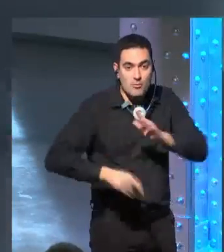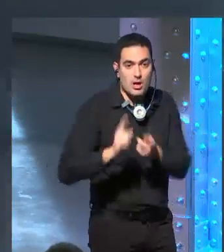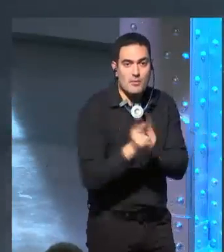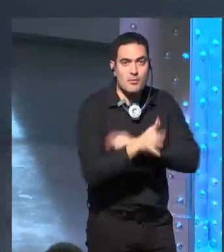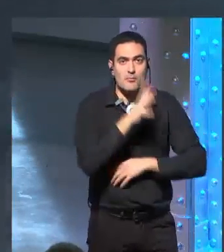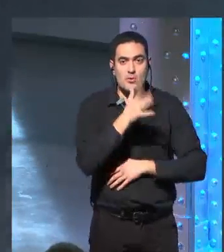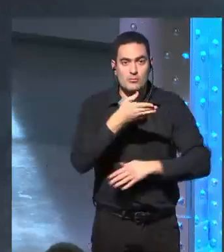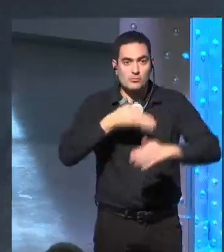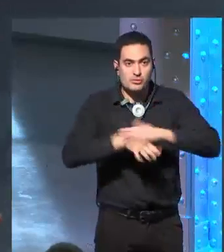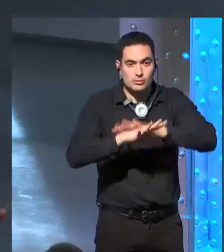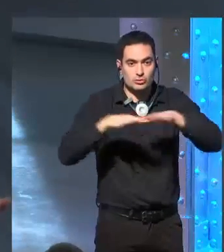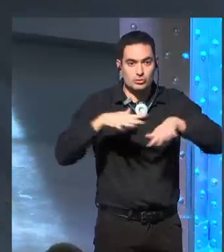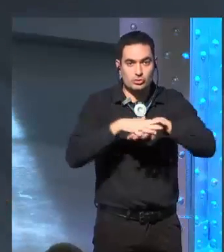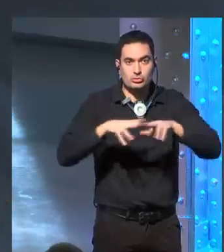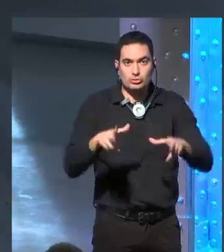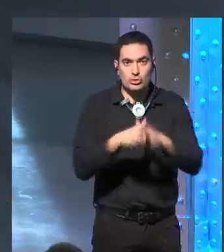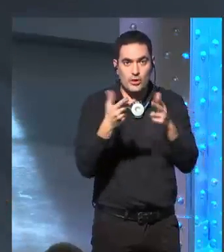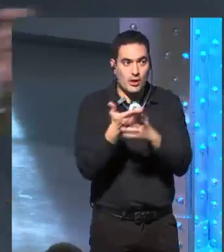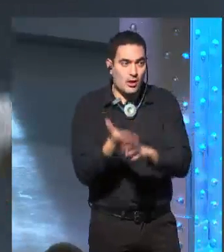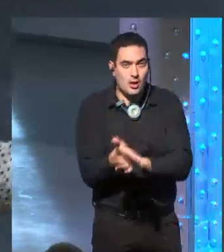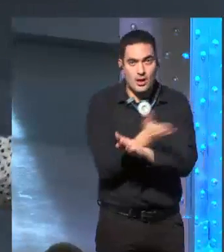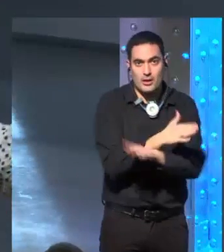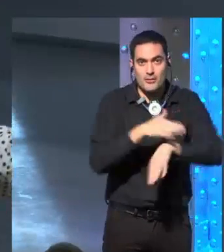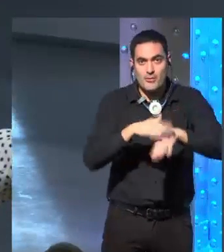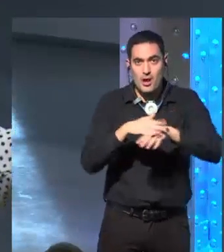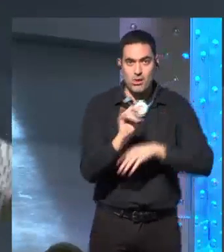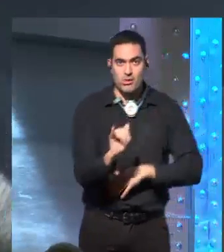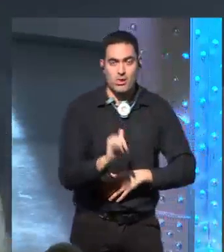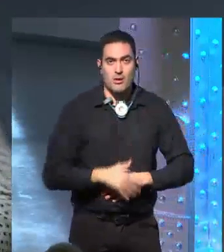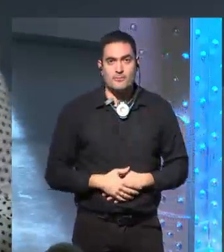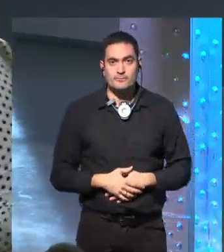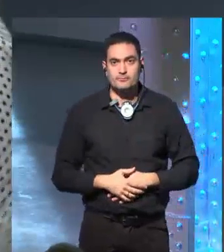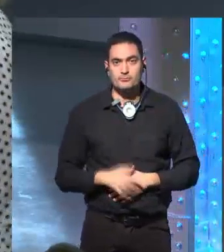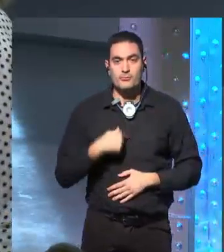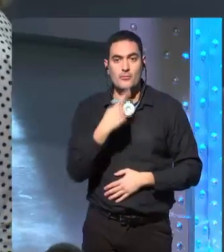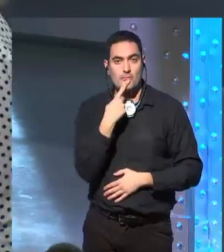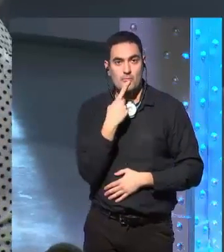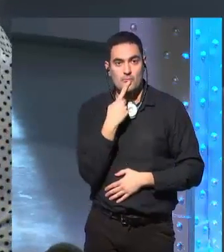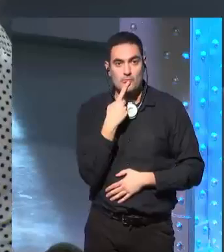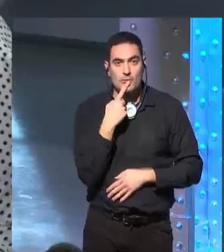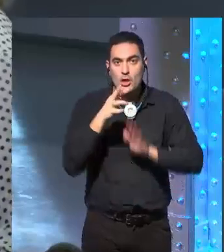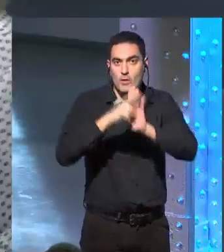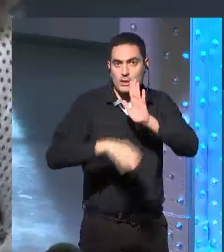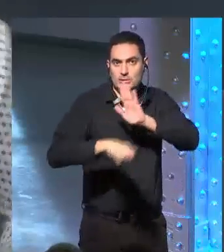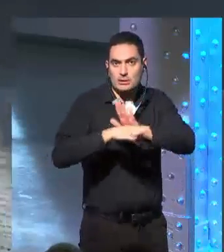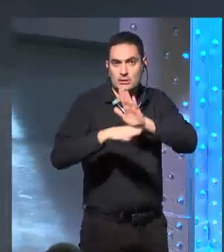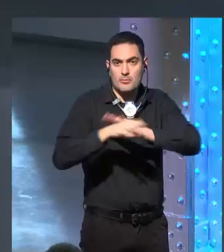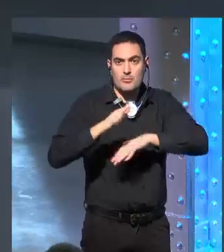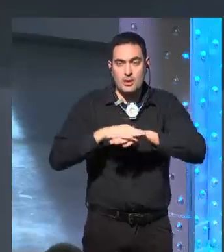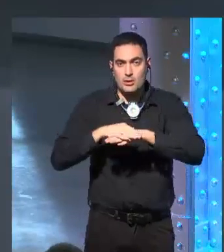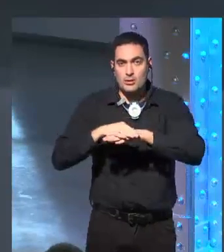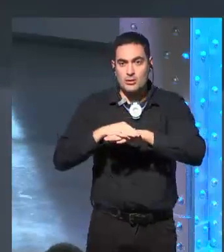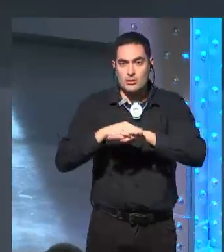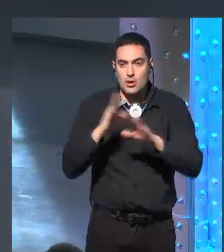poder meterse antes y tener una cuenta en redes sociales. Pero yo le dije, vamos a seguir las reglas y vamos a crear una